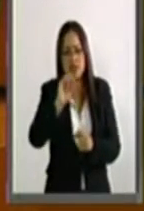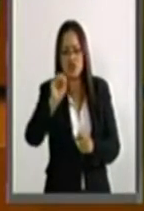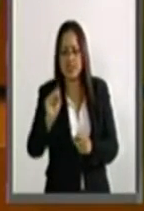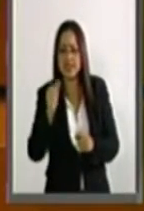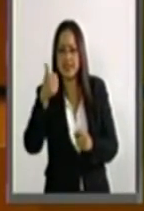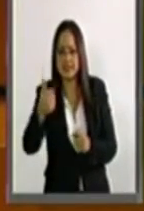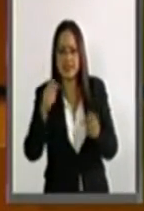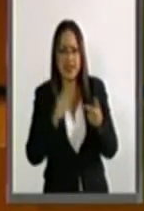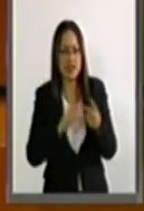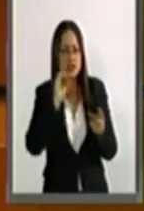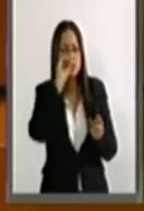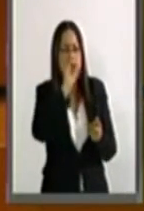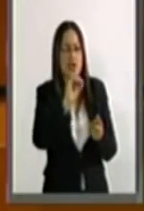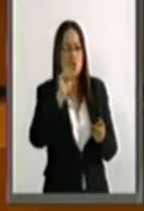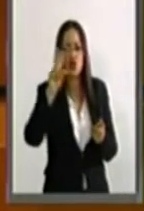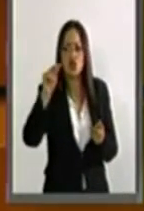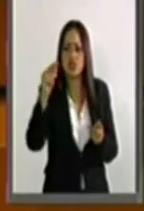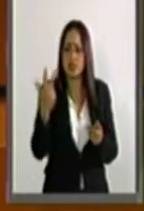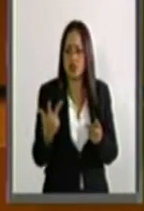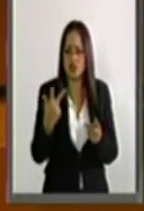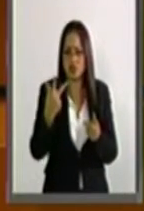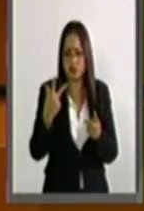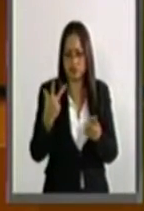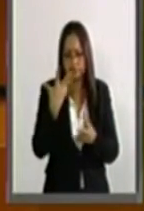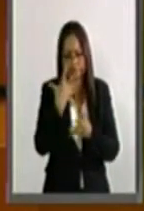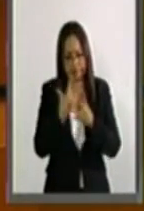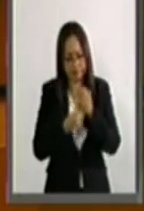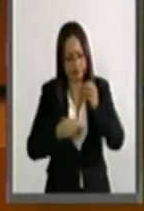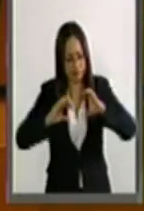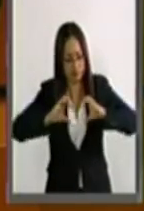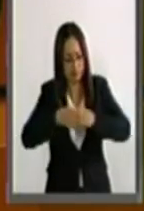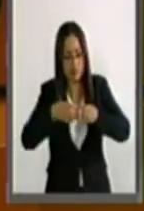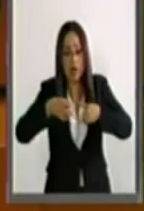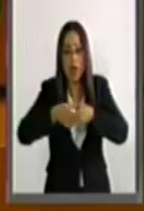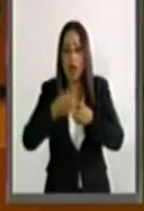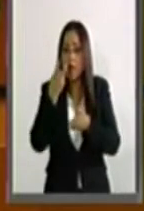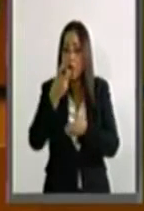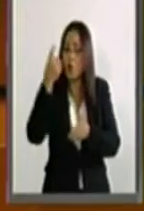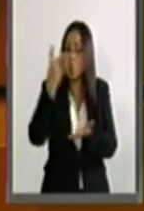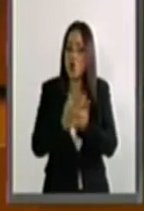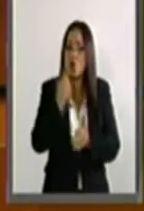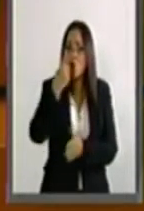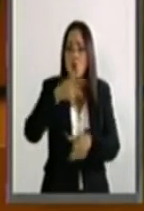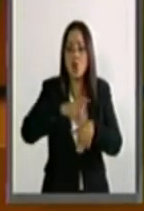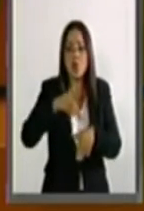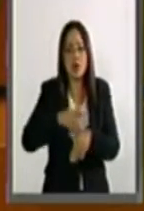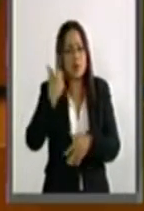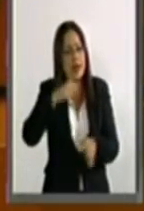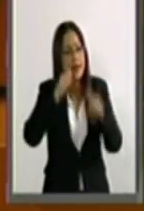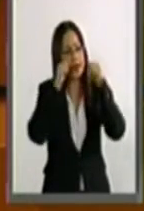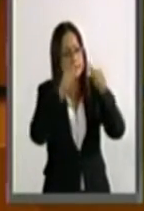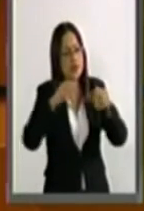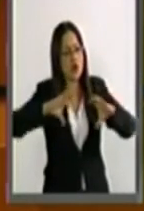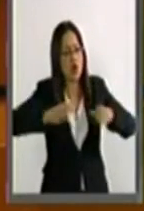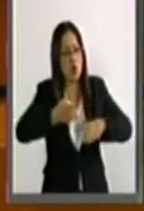066 o el 088. A fin de propiciar atención coordinada,